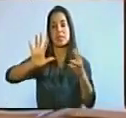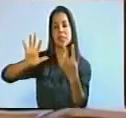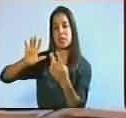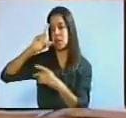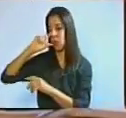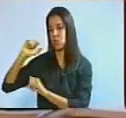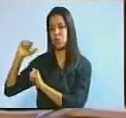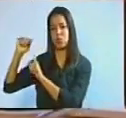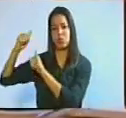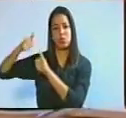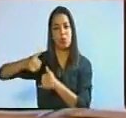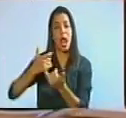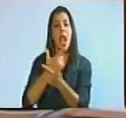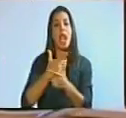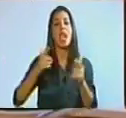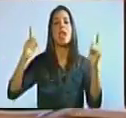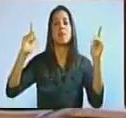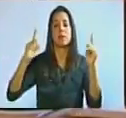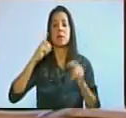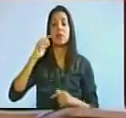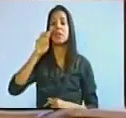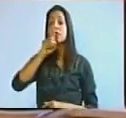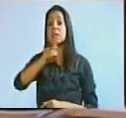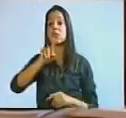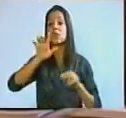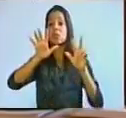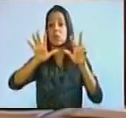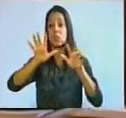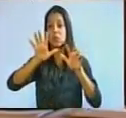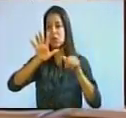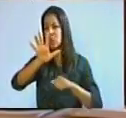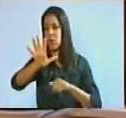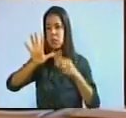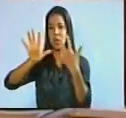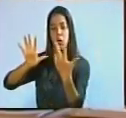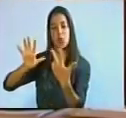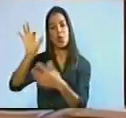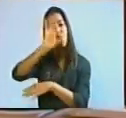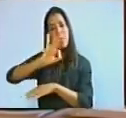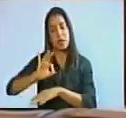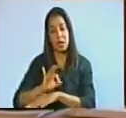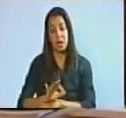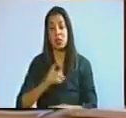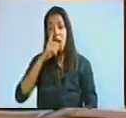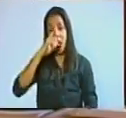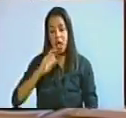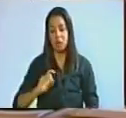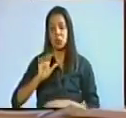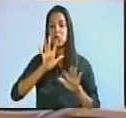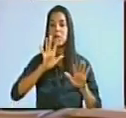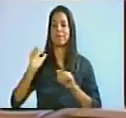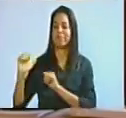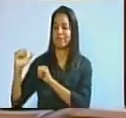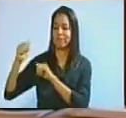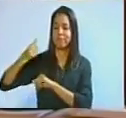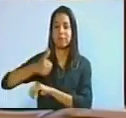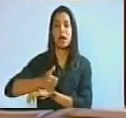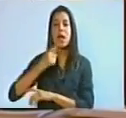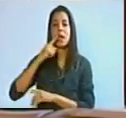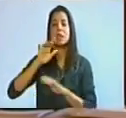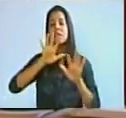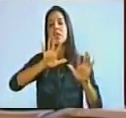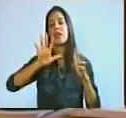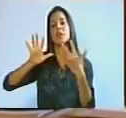207 de la Independencia, 158 de la Federación y 18 de la Revolución Bolivariana. Cúmplase. Delcy